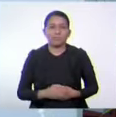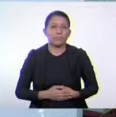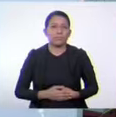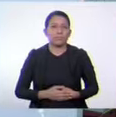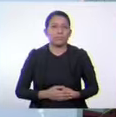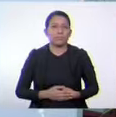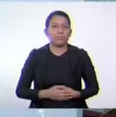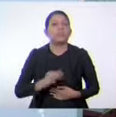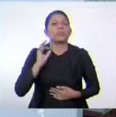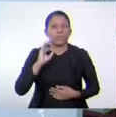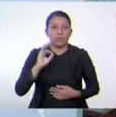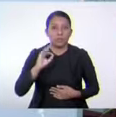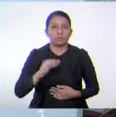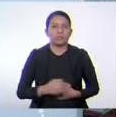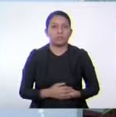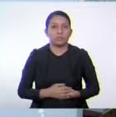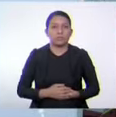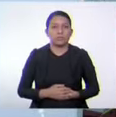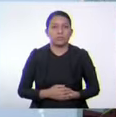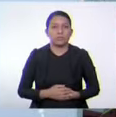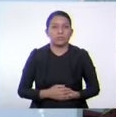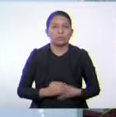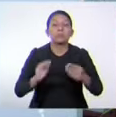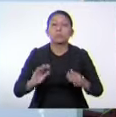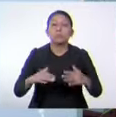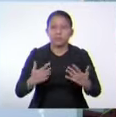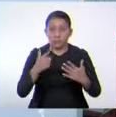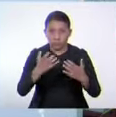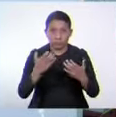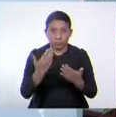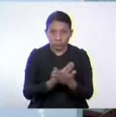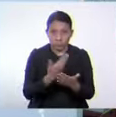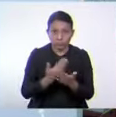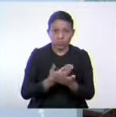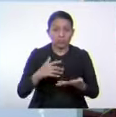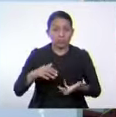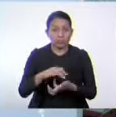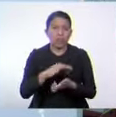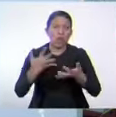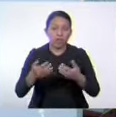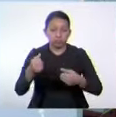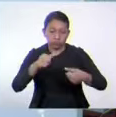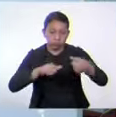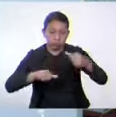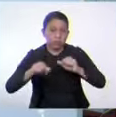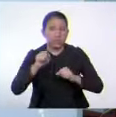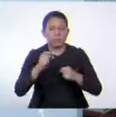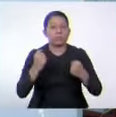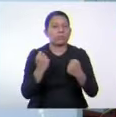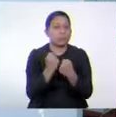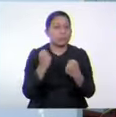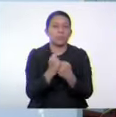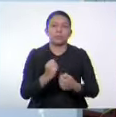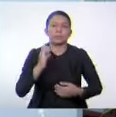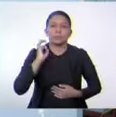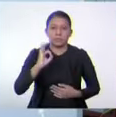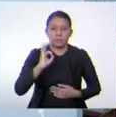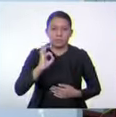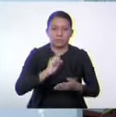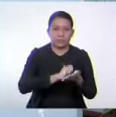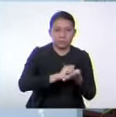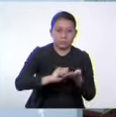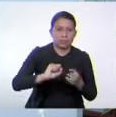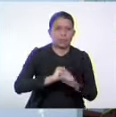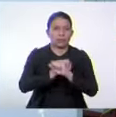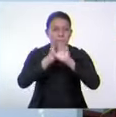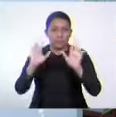Esto es mejor. ¿Por qué? Porque si quieres estudiar ciencia o química, Esta es la forma de escritura para